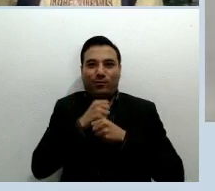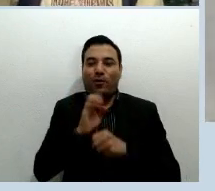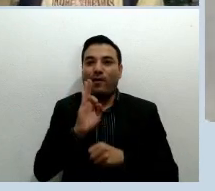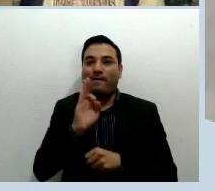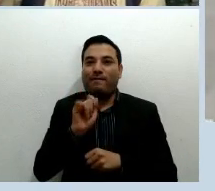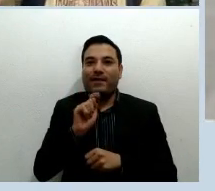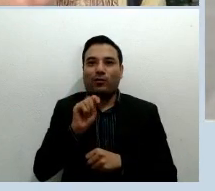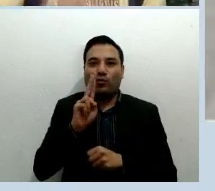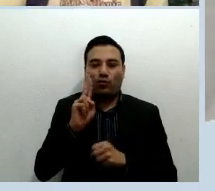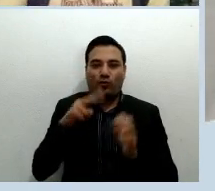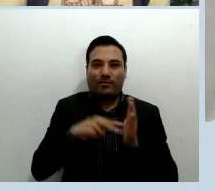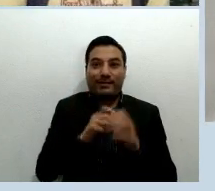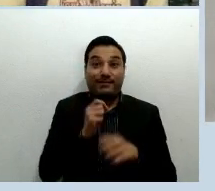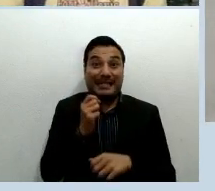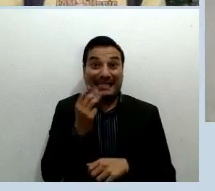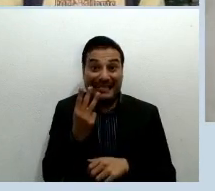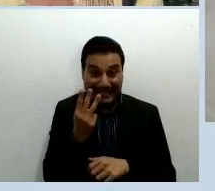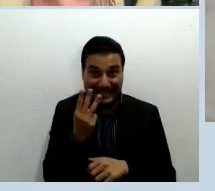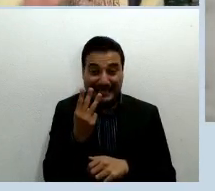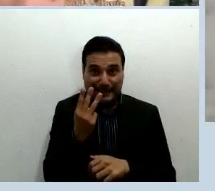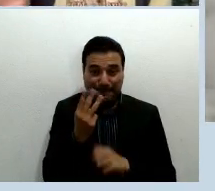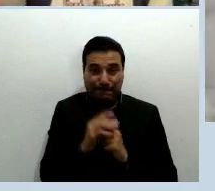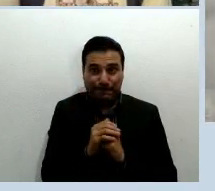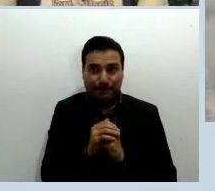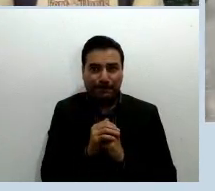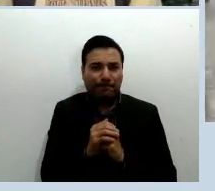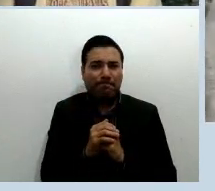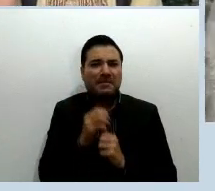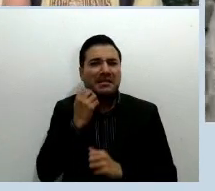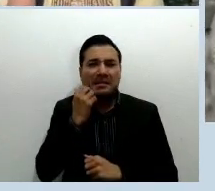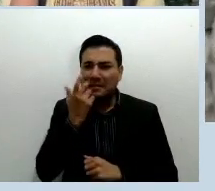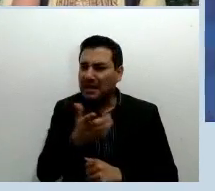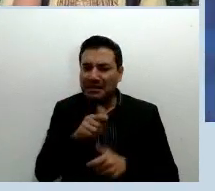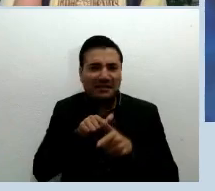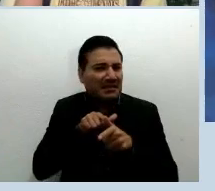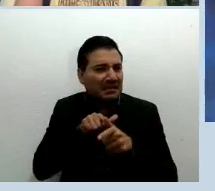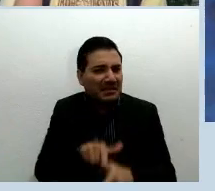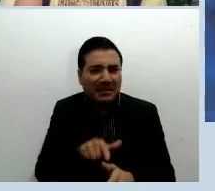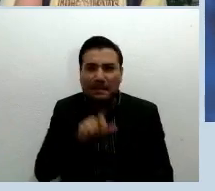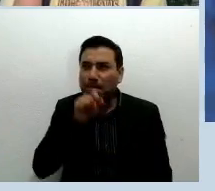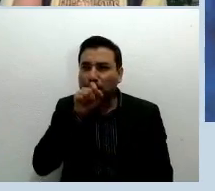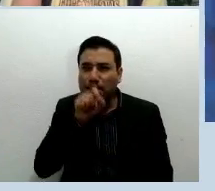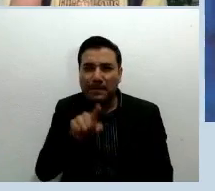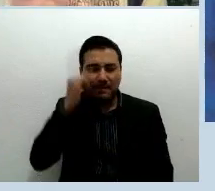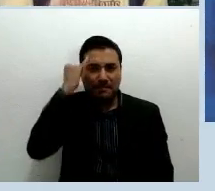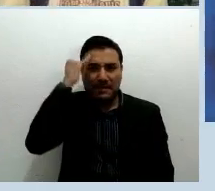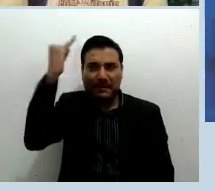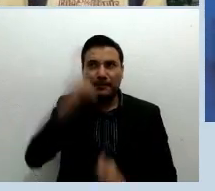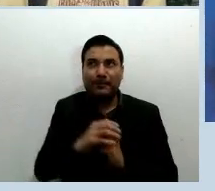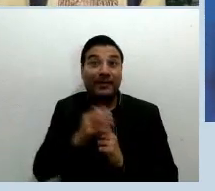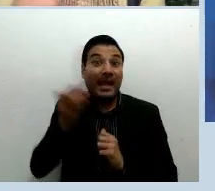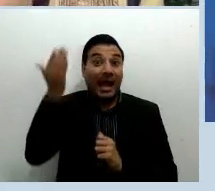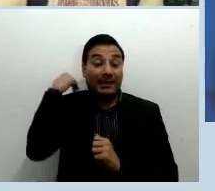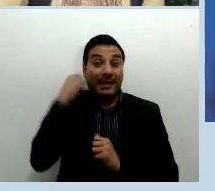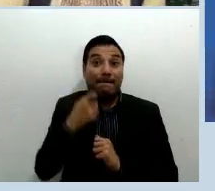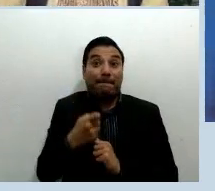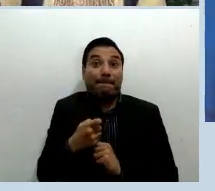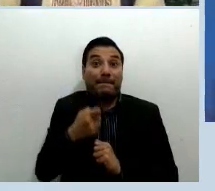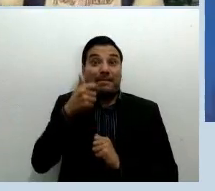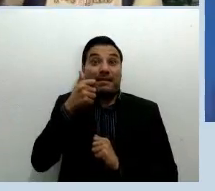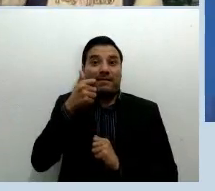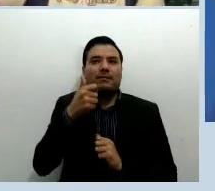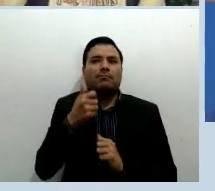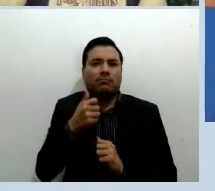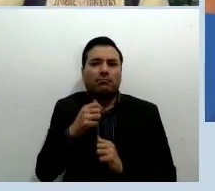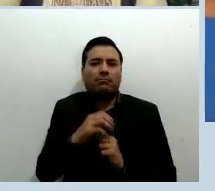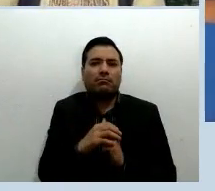eh Tratamos de seguir como con esa idea porque en la primera edición que estuvimos fue anotar preguntas